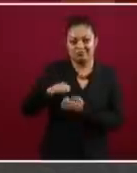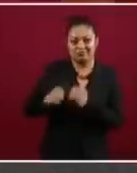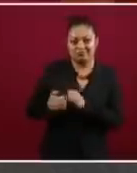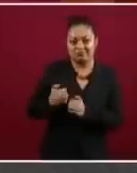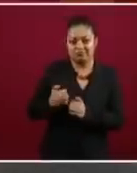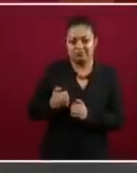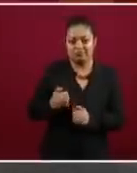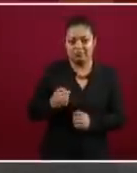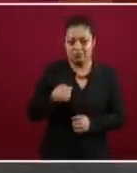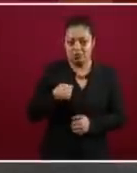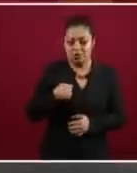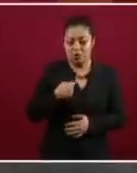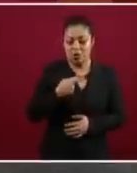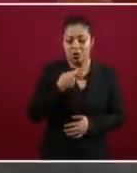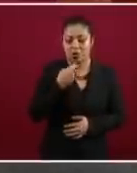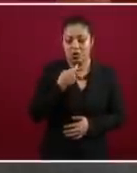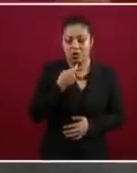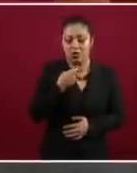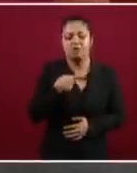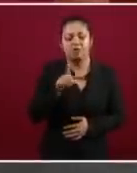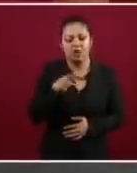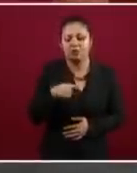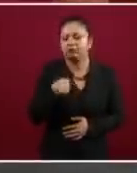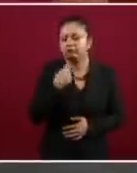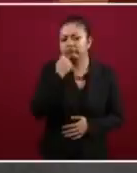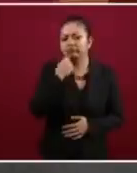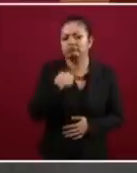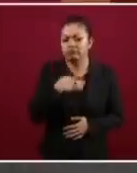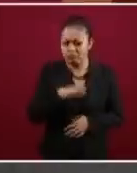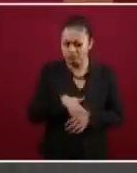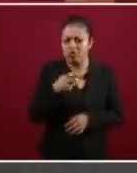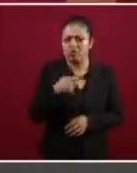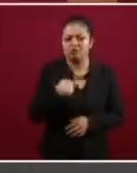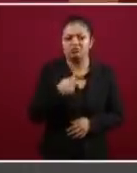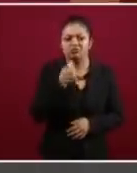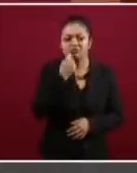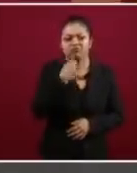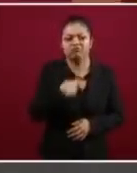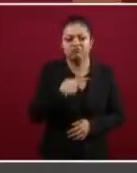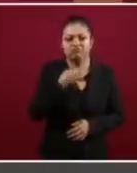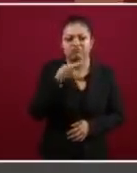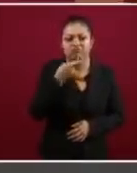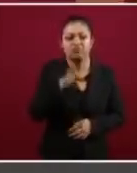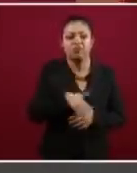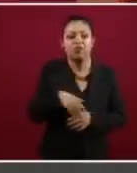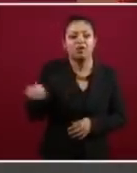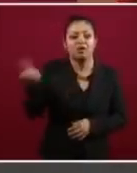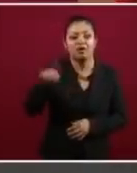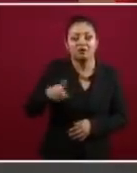pero yo creo que por eso lo repito y lo repito, como no les gusta,